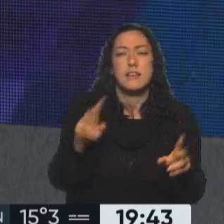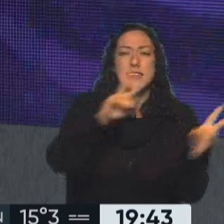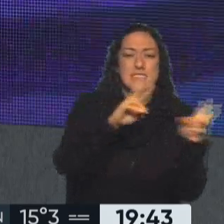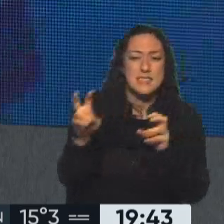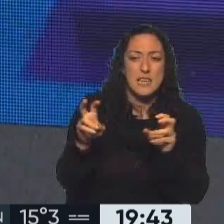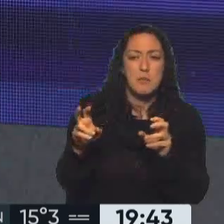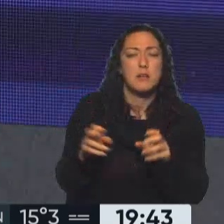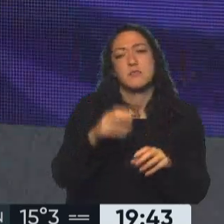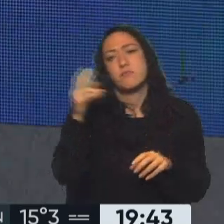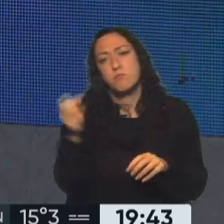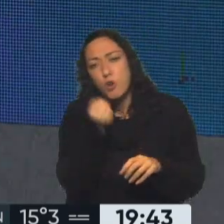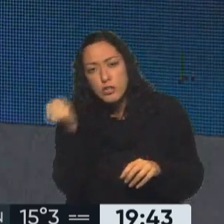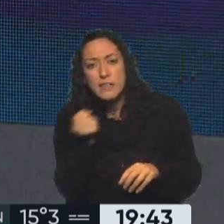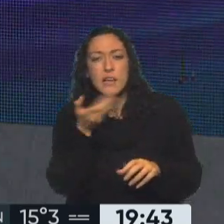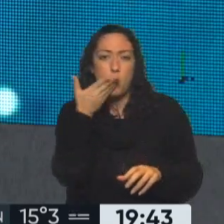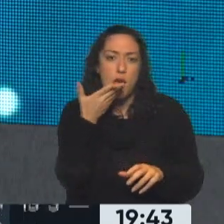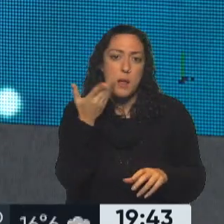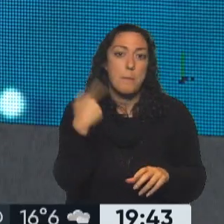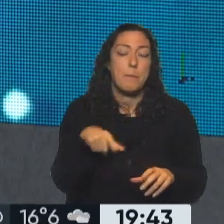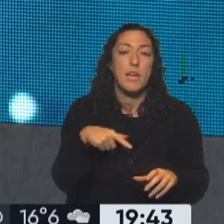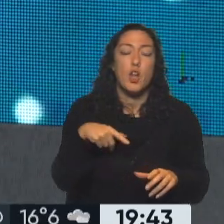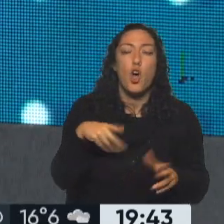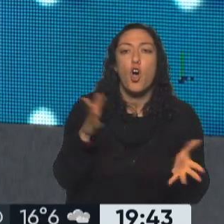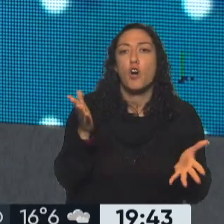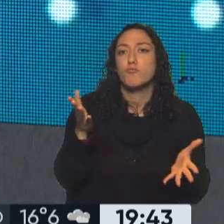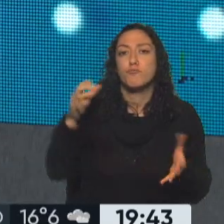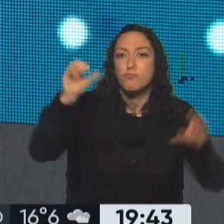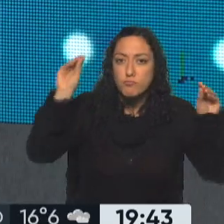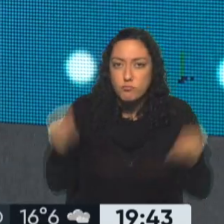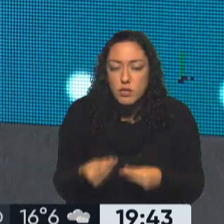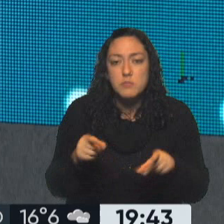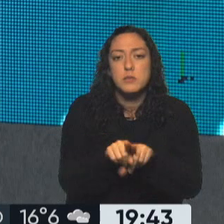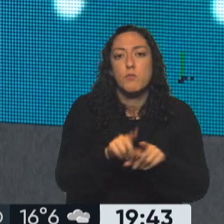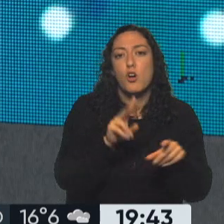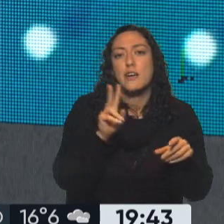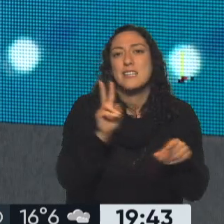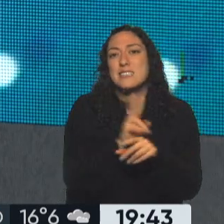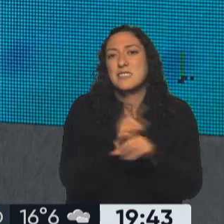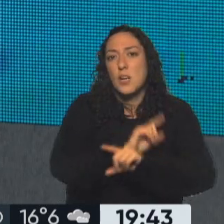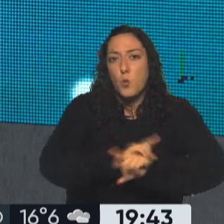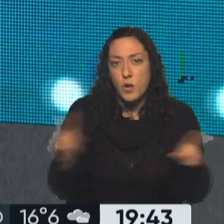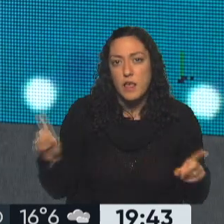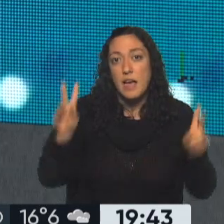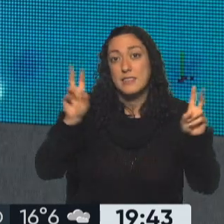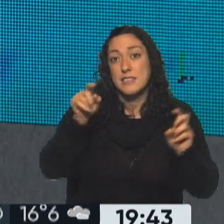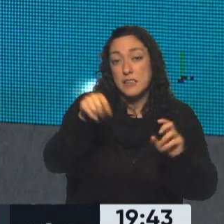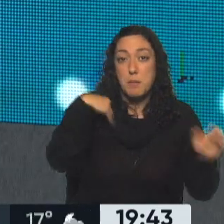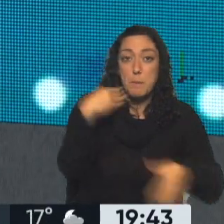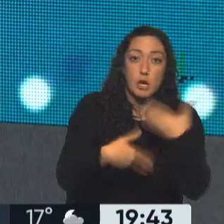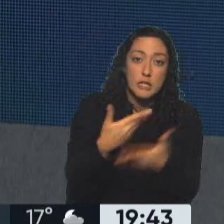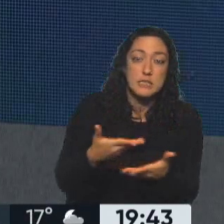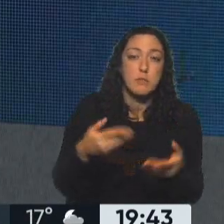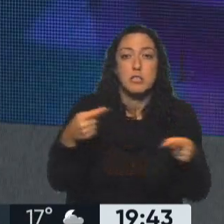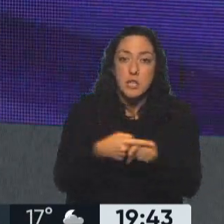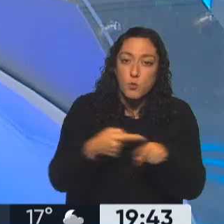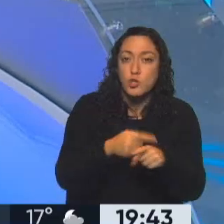hablan en la Argentina, pero le estás entregando terreno. Pasó con la inseguridad, pasa con la inseguridad, por ejemplo. Es un tema que hoy el progresismo no lo discute